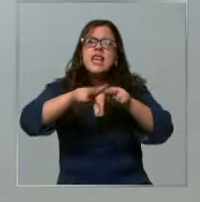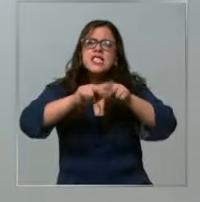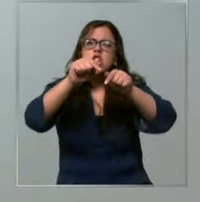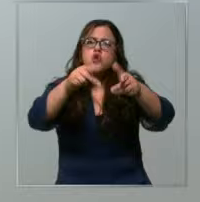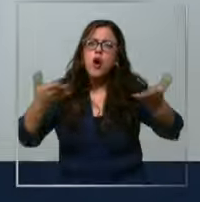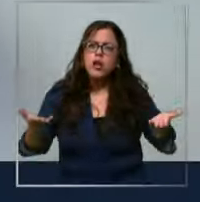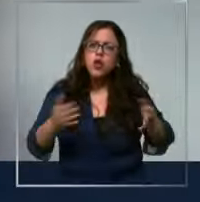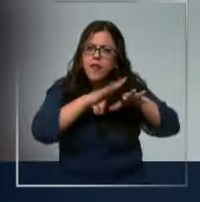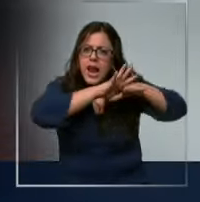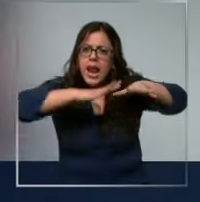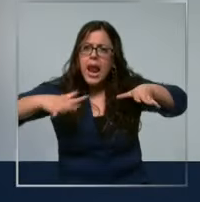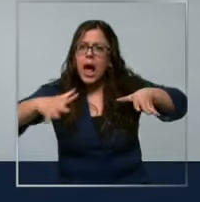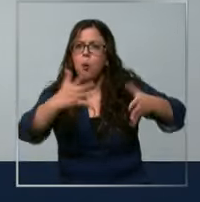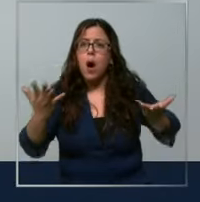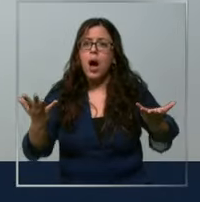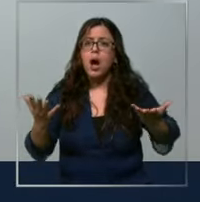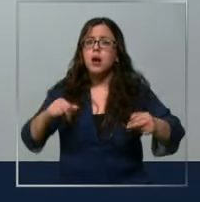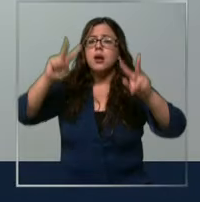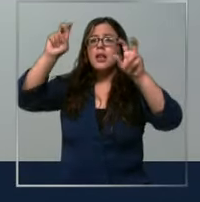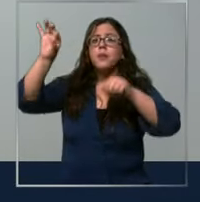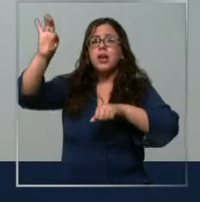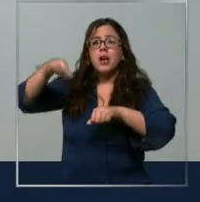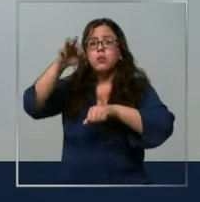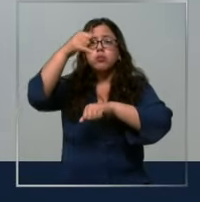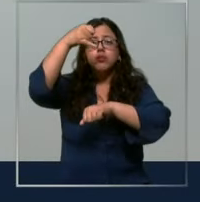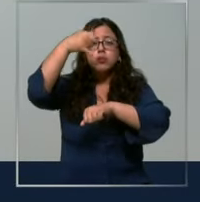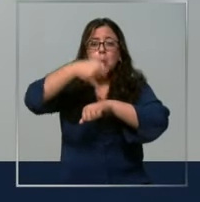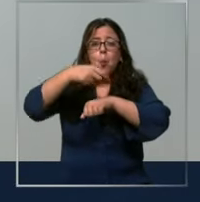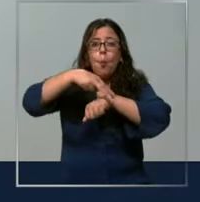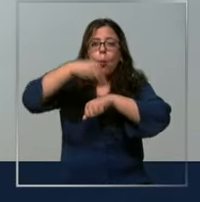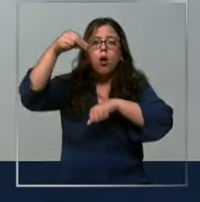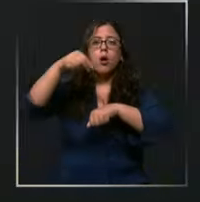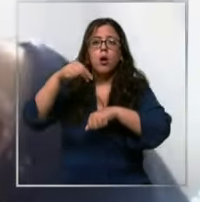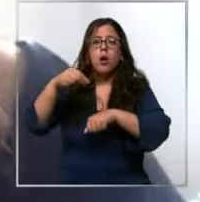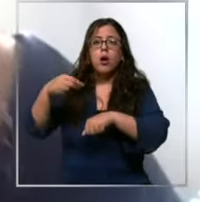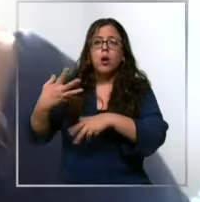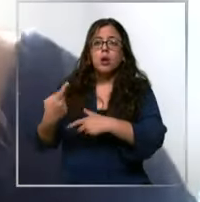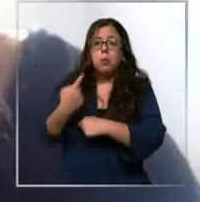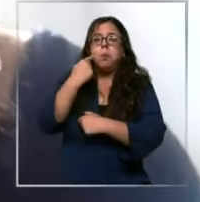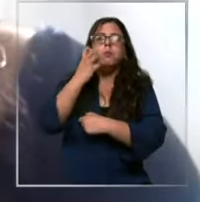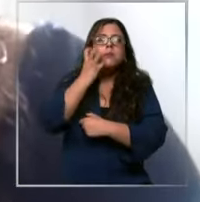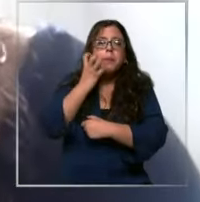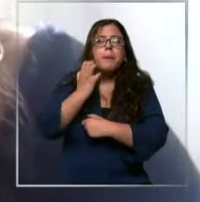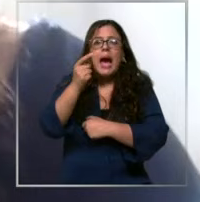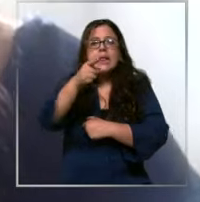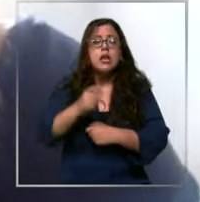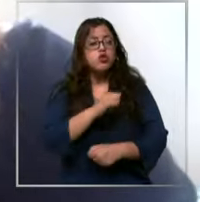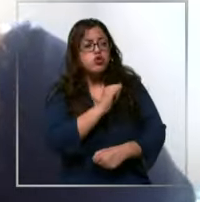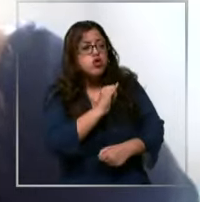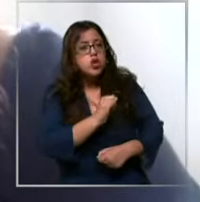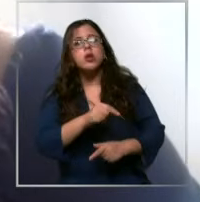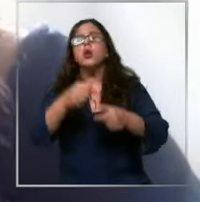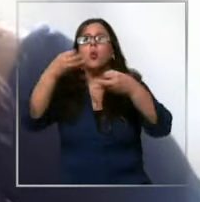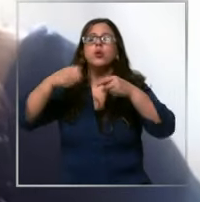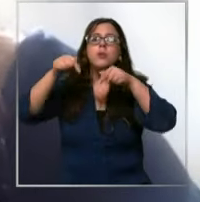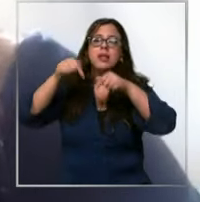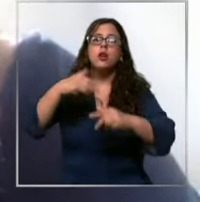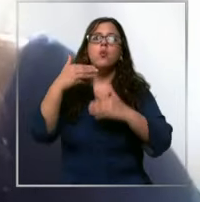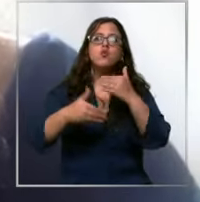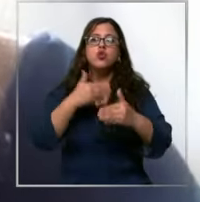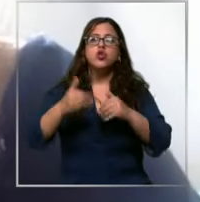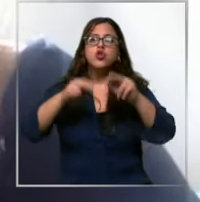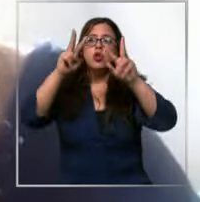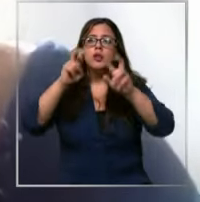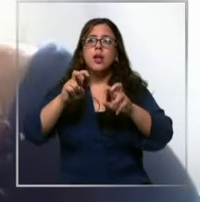la barra de humedal? Por los zancudos, ¿no te pican a ti? Sí, sí me explican. Pero en esta temporada se produce un proceso que se